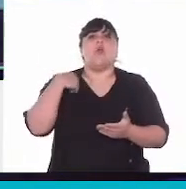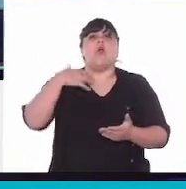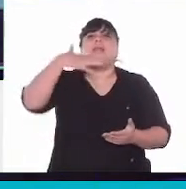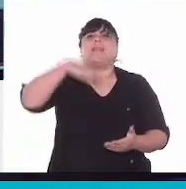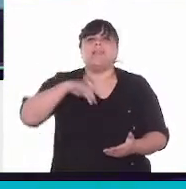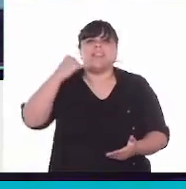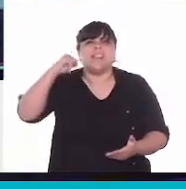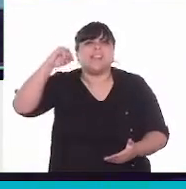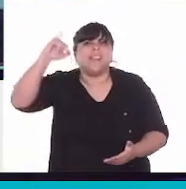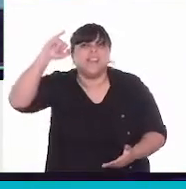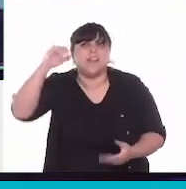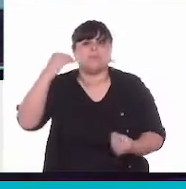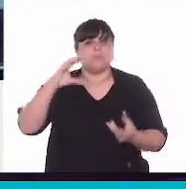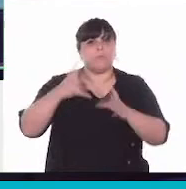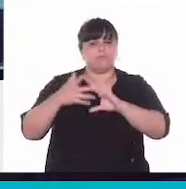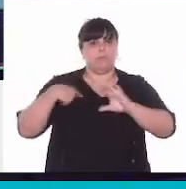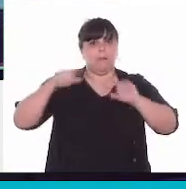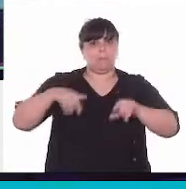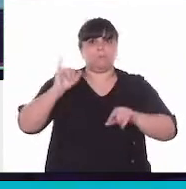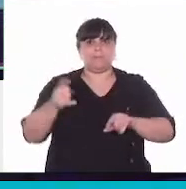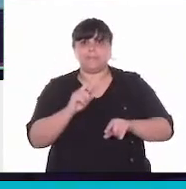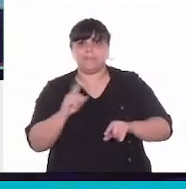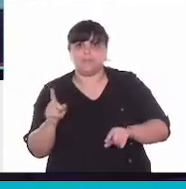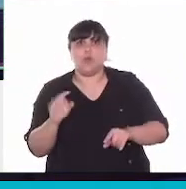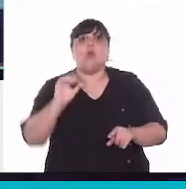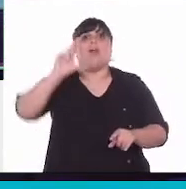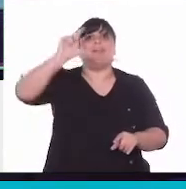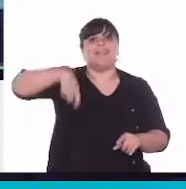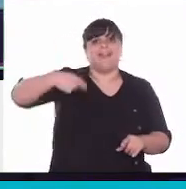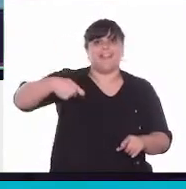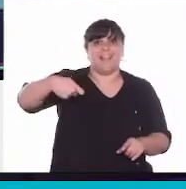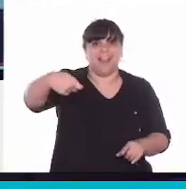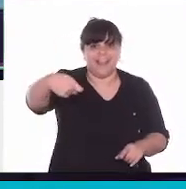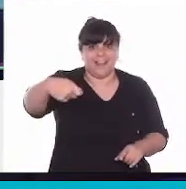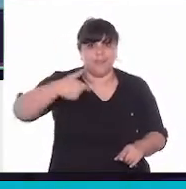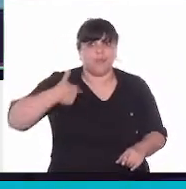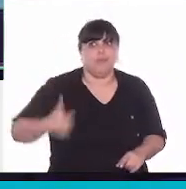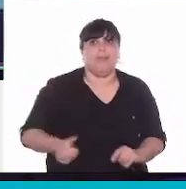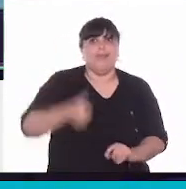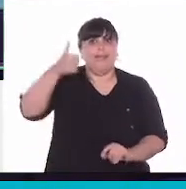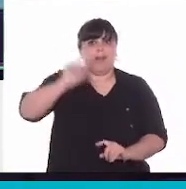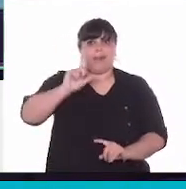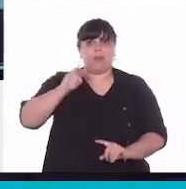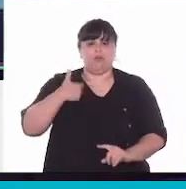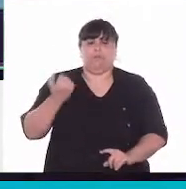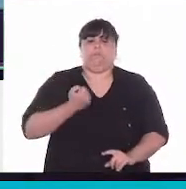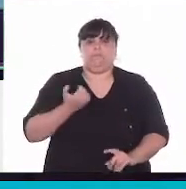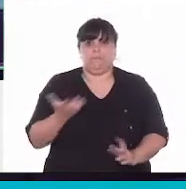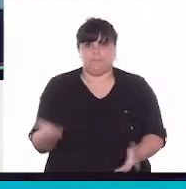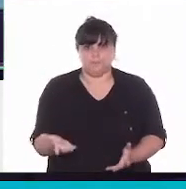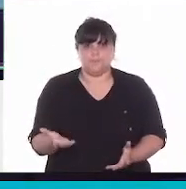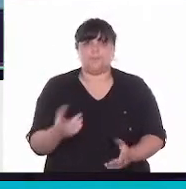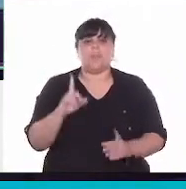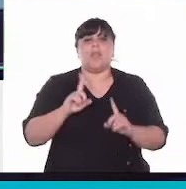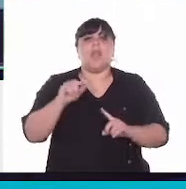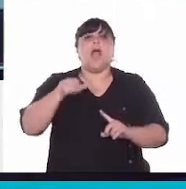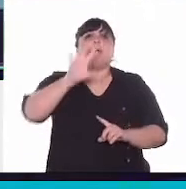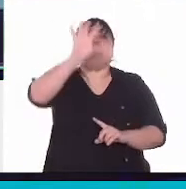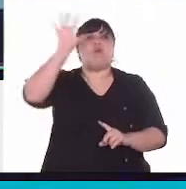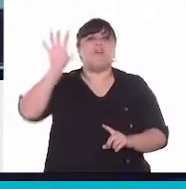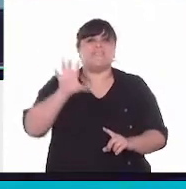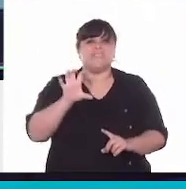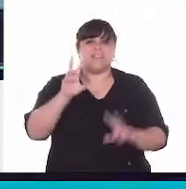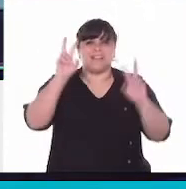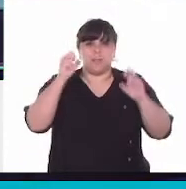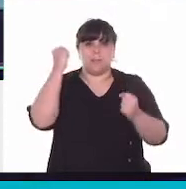esos créditos y aprender a utilizar las tarjetas de crédito a nuestro favor hoy en día en otras provincias la educación